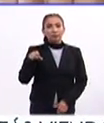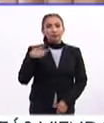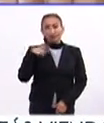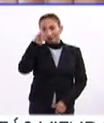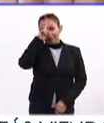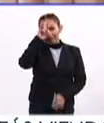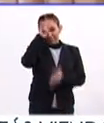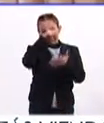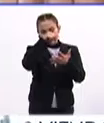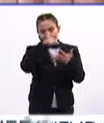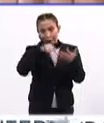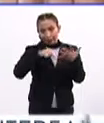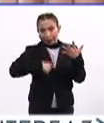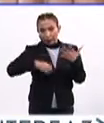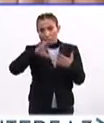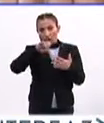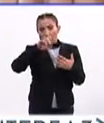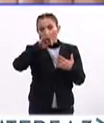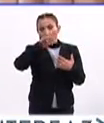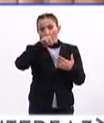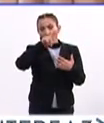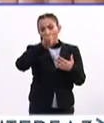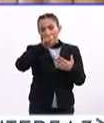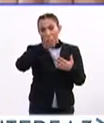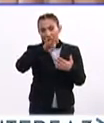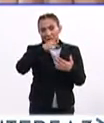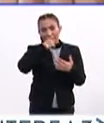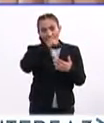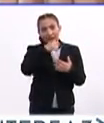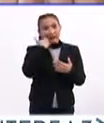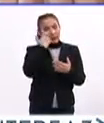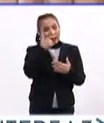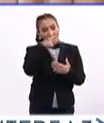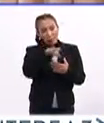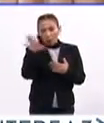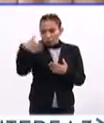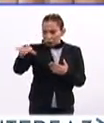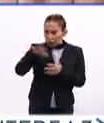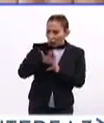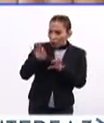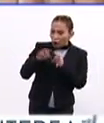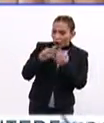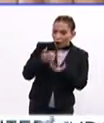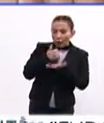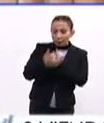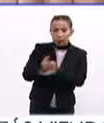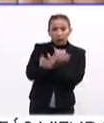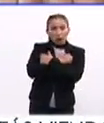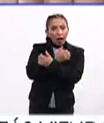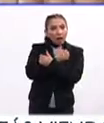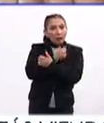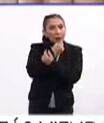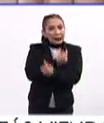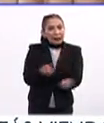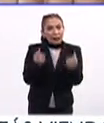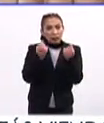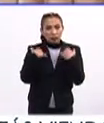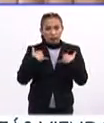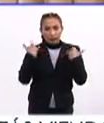las recomendaciones que hace el Colegio de la Frontera Norte dice que hay que buscar estas opciones educativas para niños y